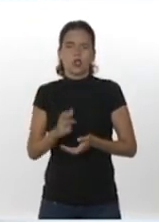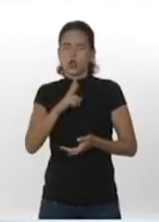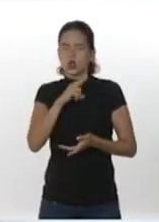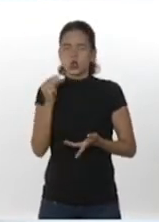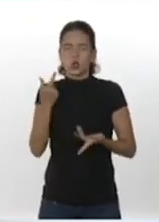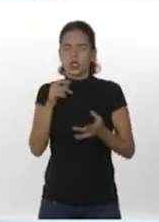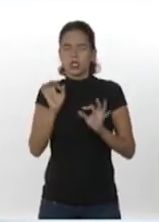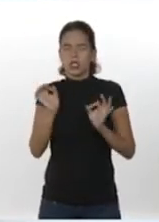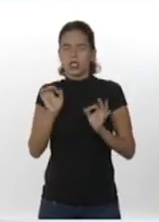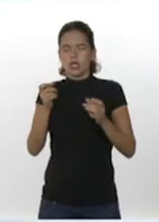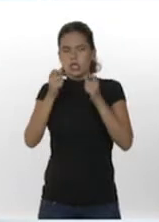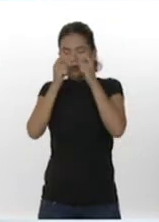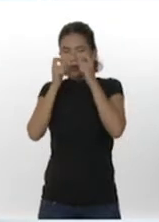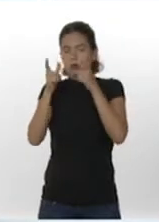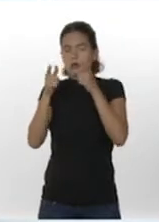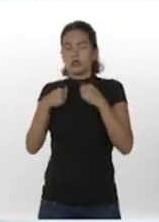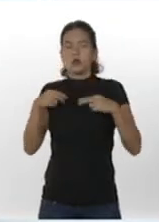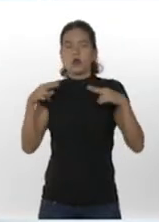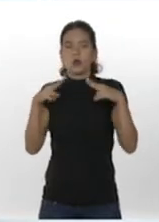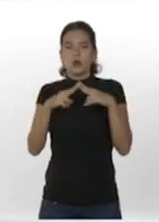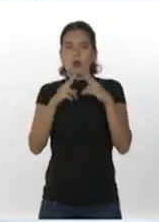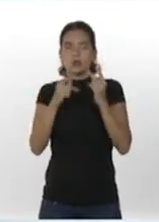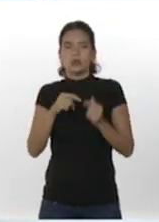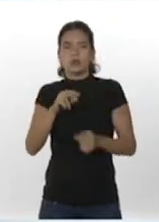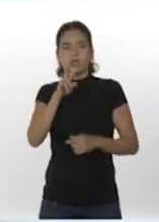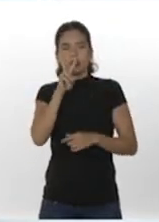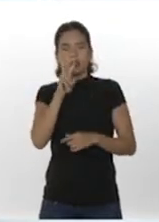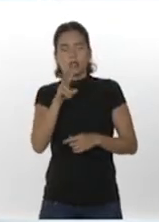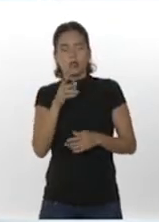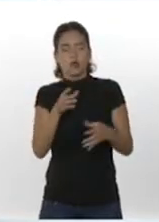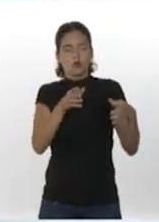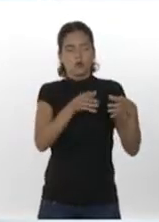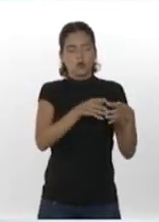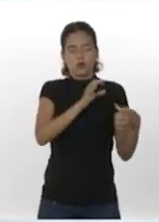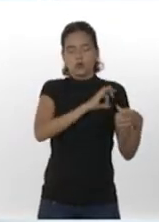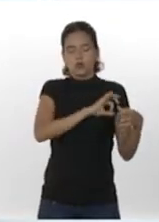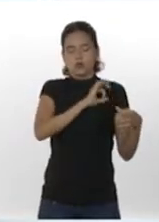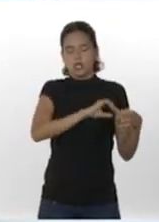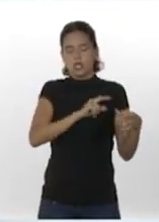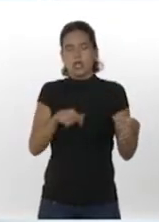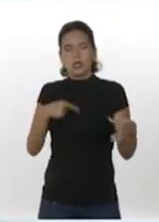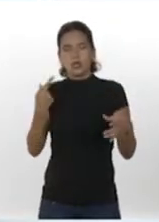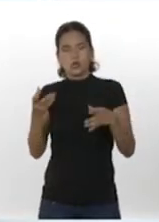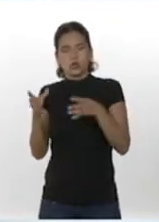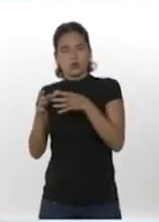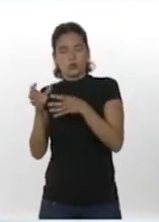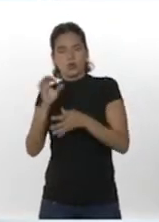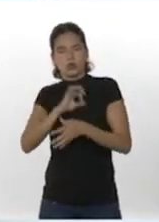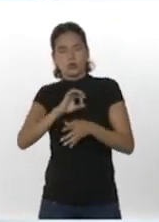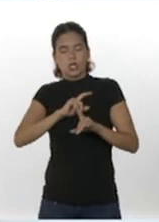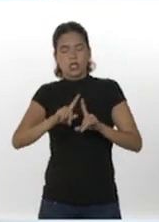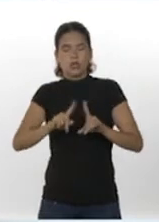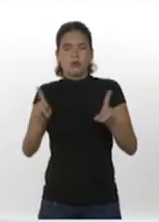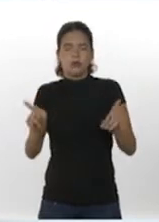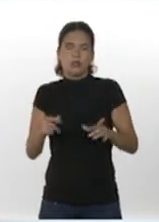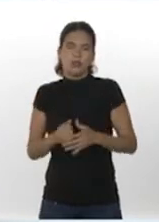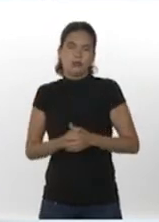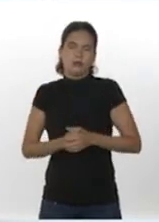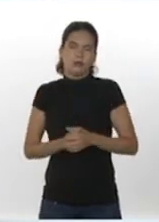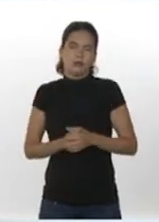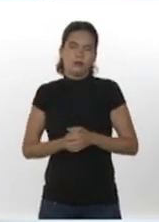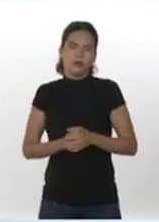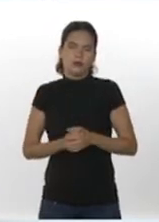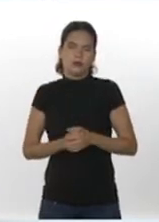ningún descubrimiento. Hay un encuentro entre un grupo de sociedades que eran totalmente diferentes. ¿Qué